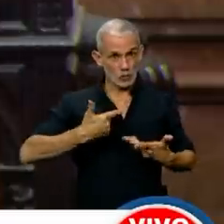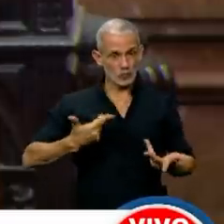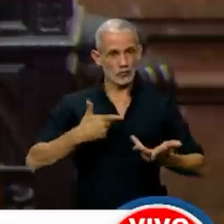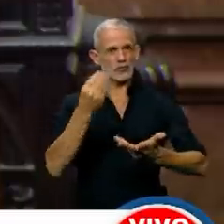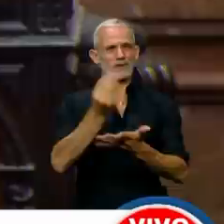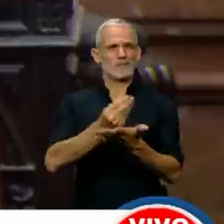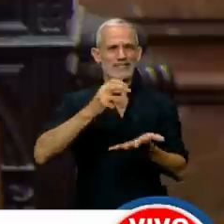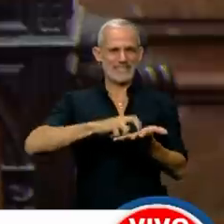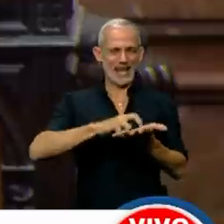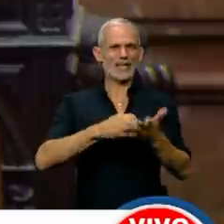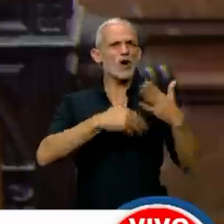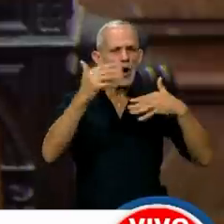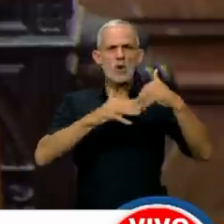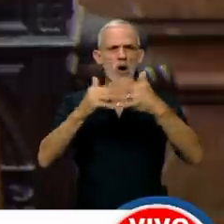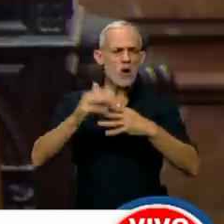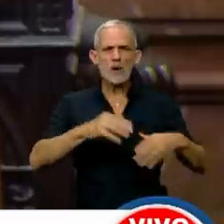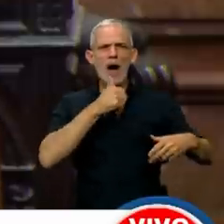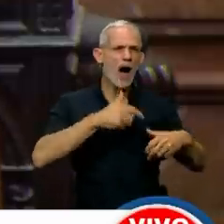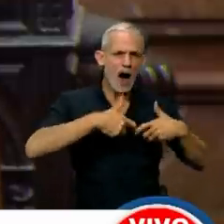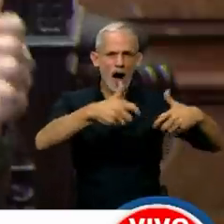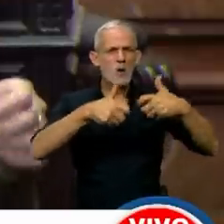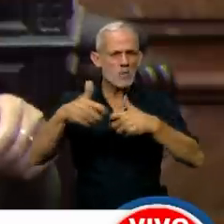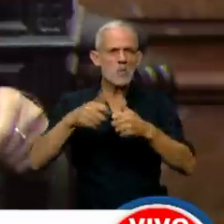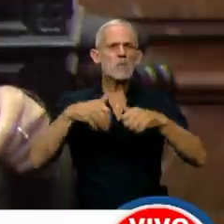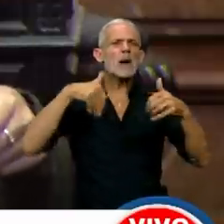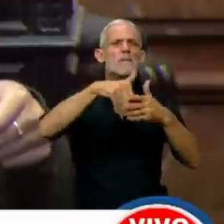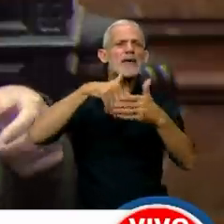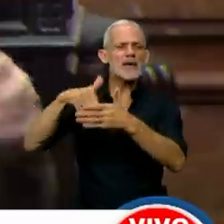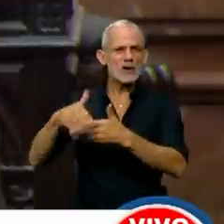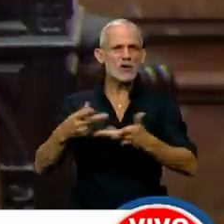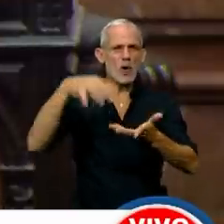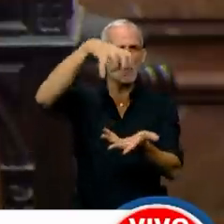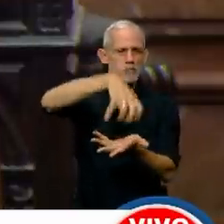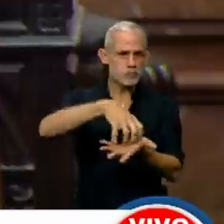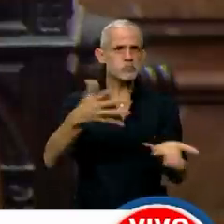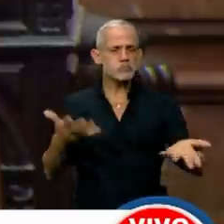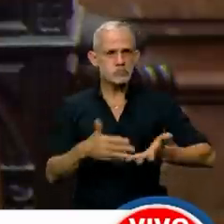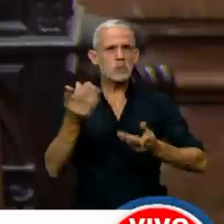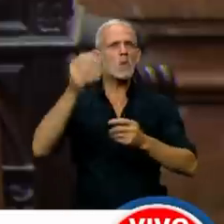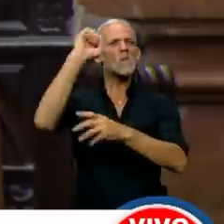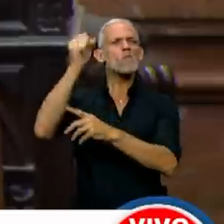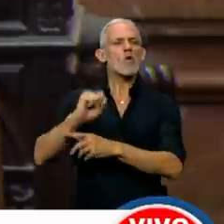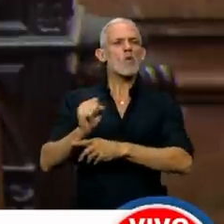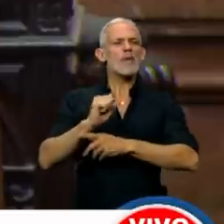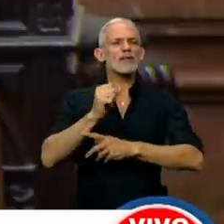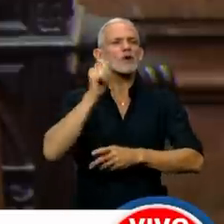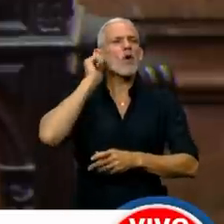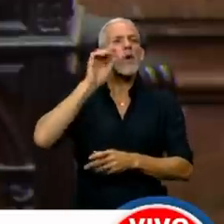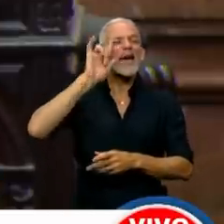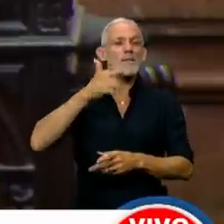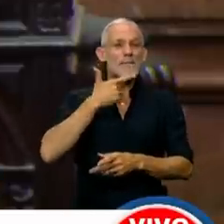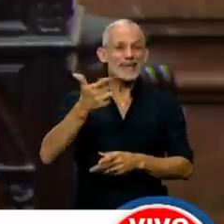tenemos una cantidad de obras hídricas terminales de ómnibus la puesta en valor del monumento de nuestro general güemes